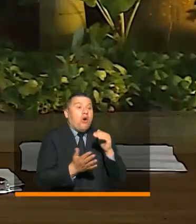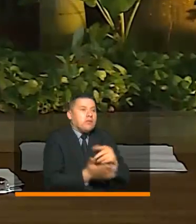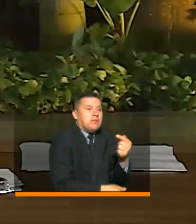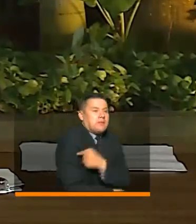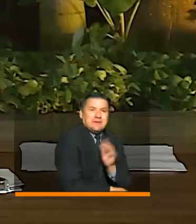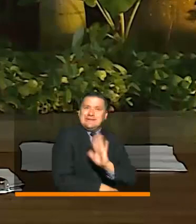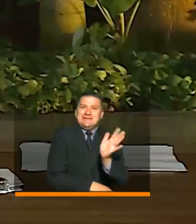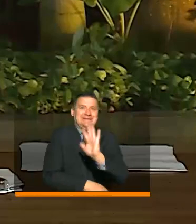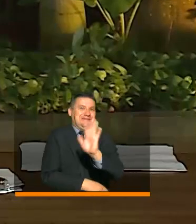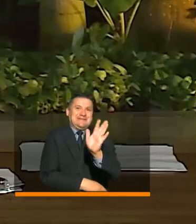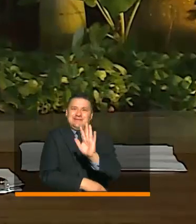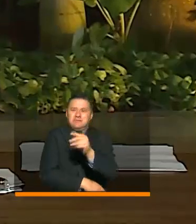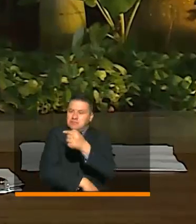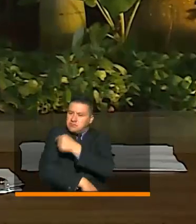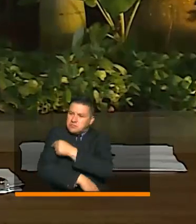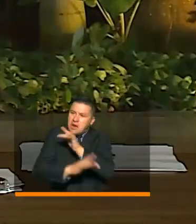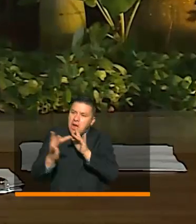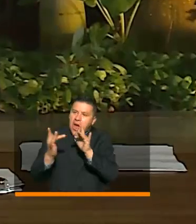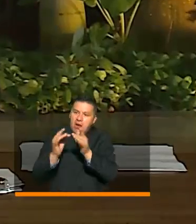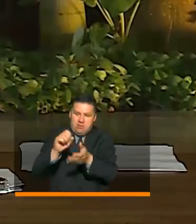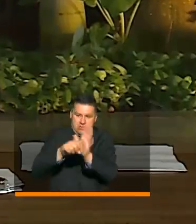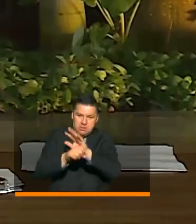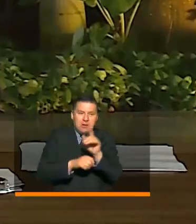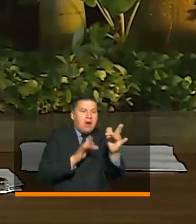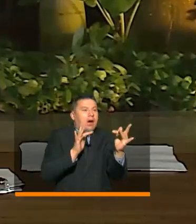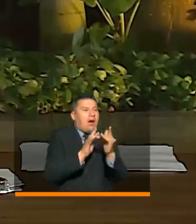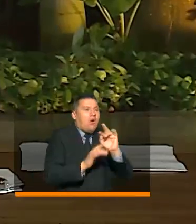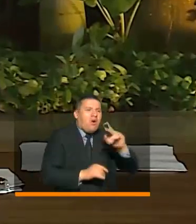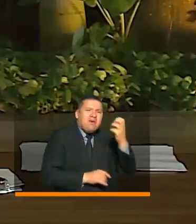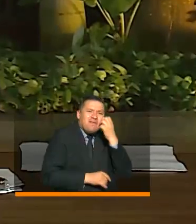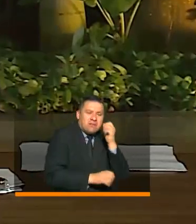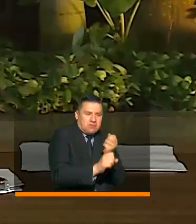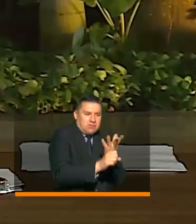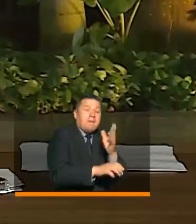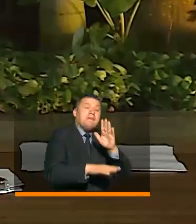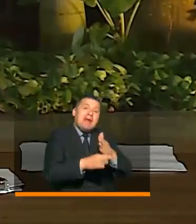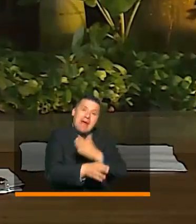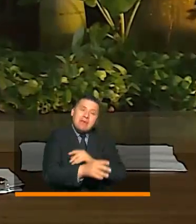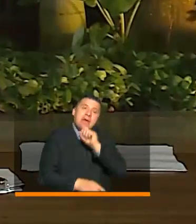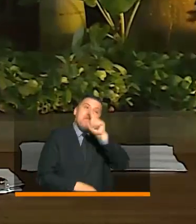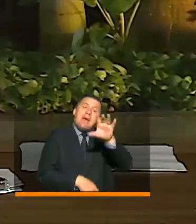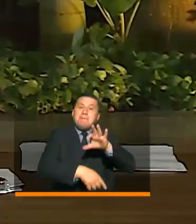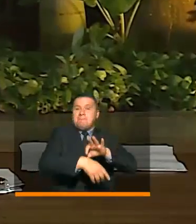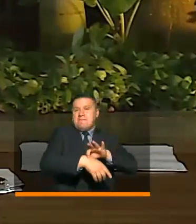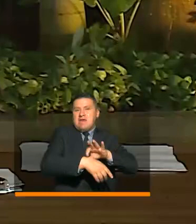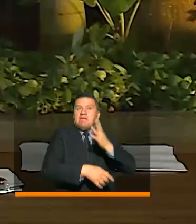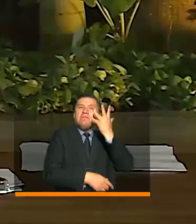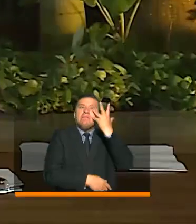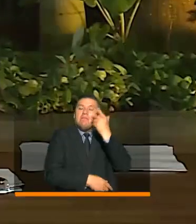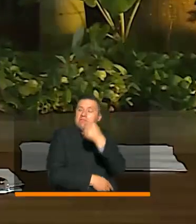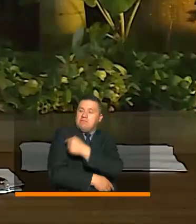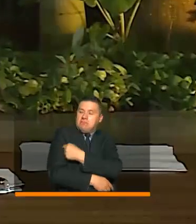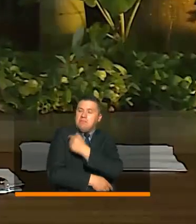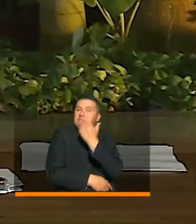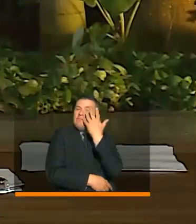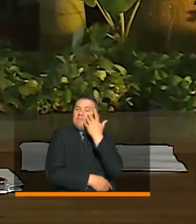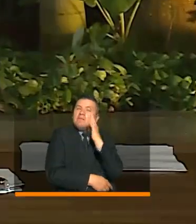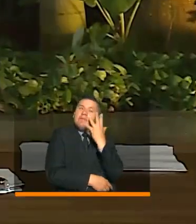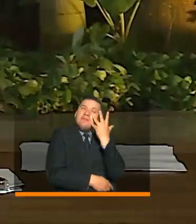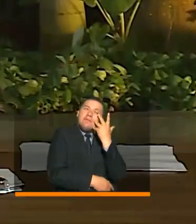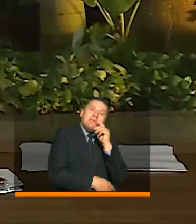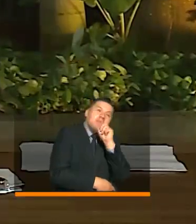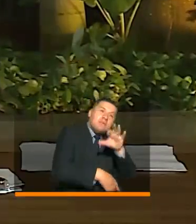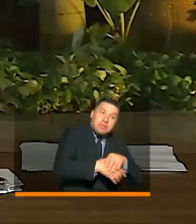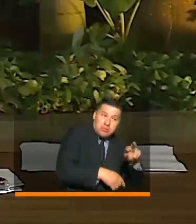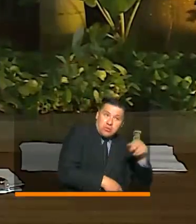de vacunación y hay que, por supuesto, de consulta con el médico, pasar unos días antes de recibir las vacunas